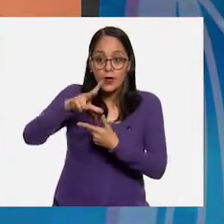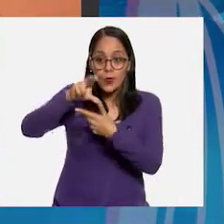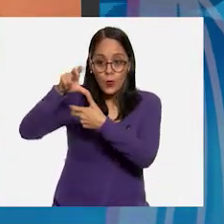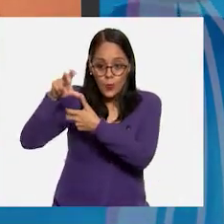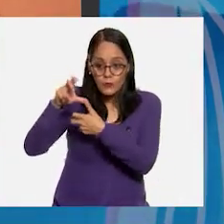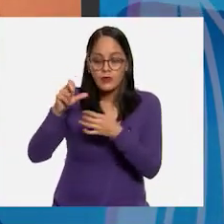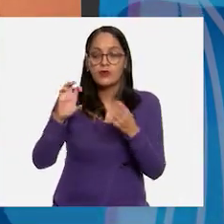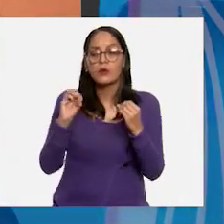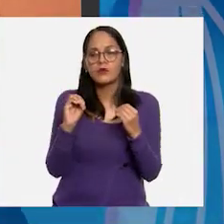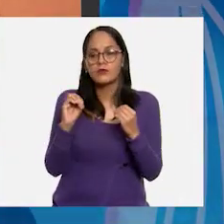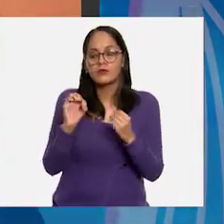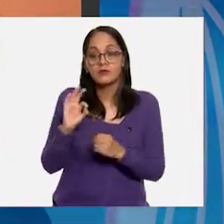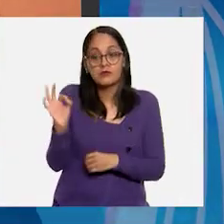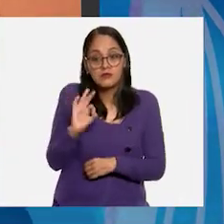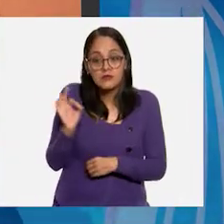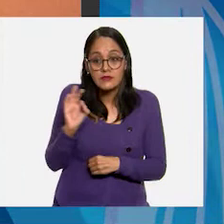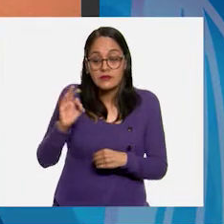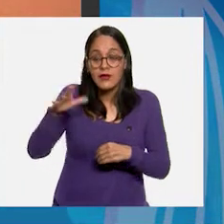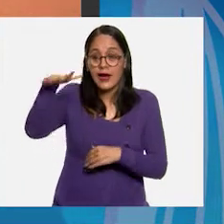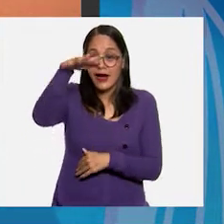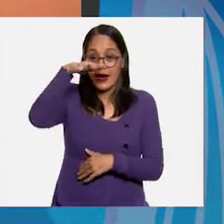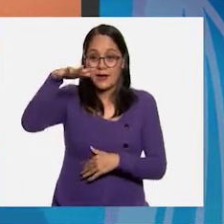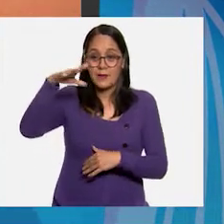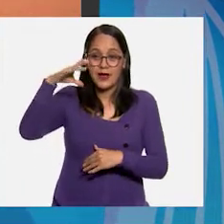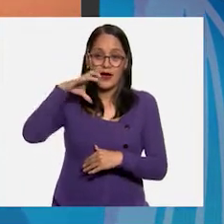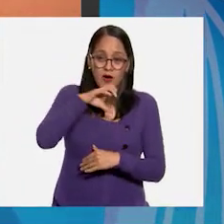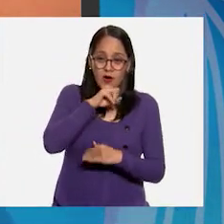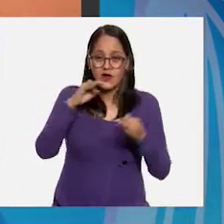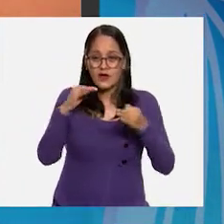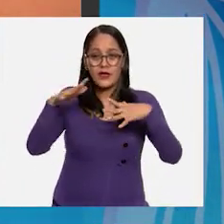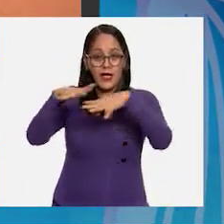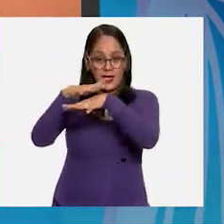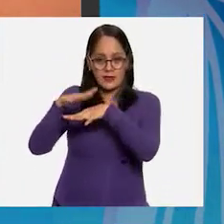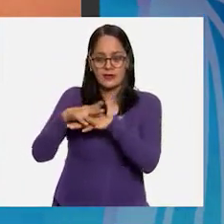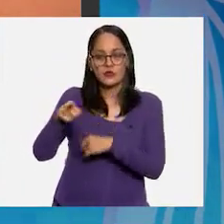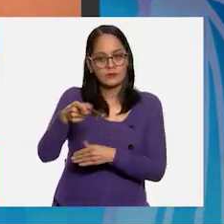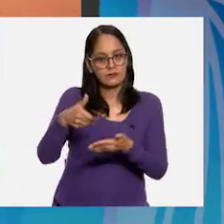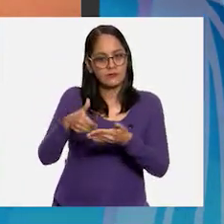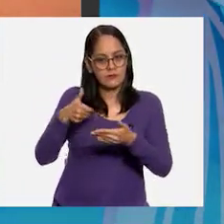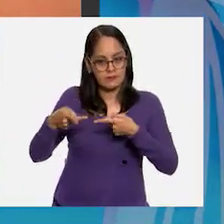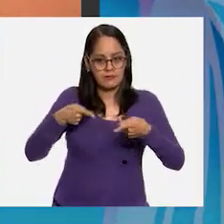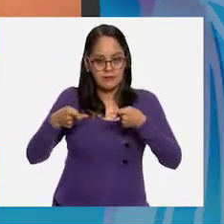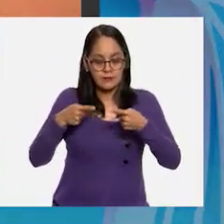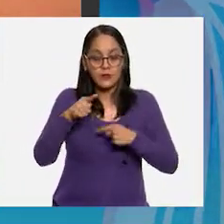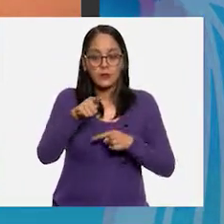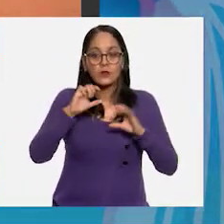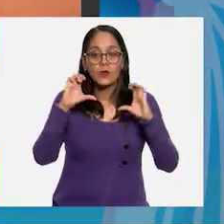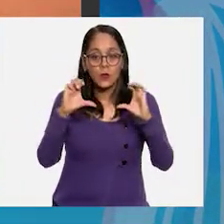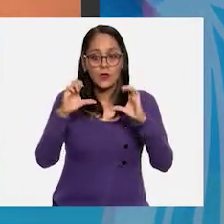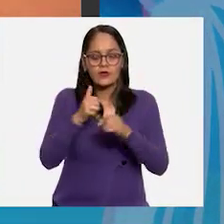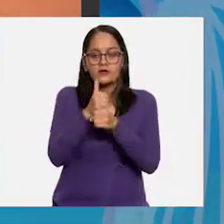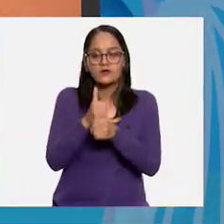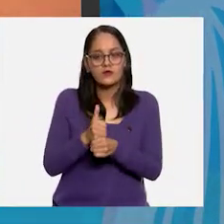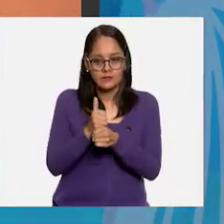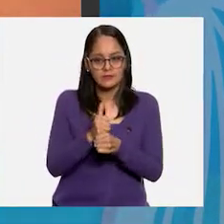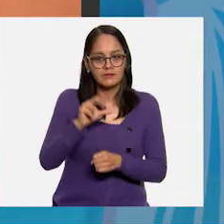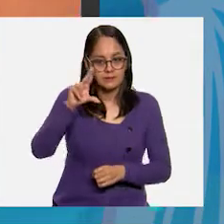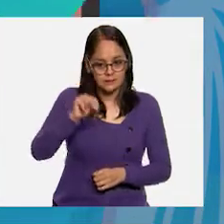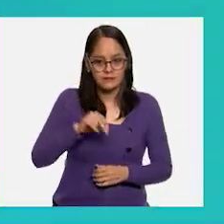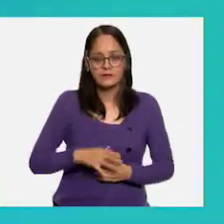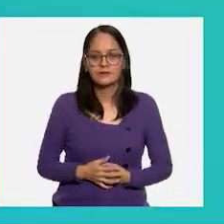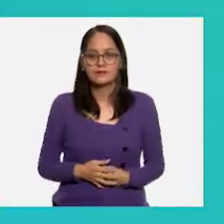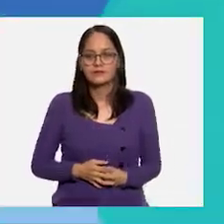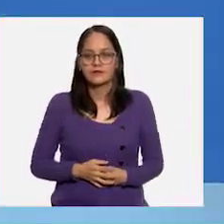o algún cambio de clima, siempre tomen sus precauciones para cuidarse mucho y que no sufran mucho este